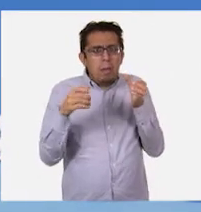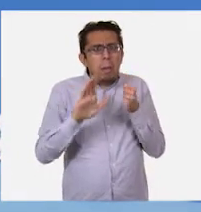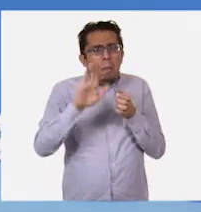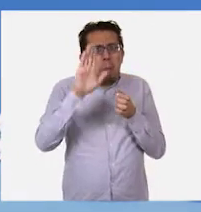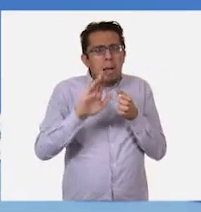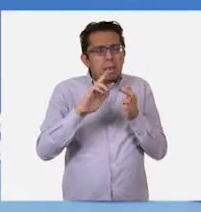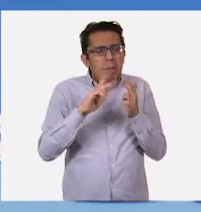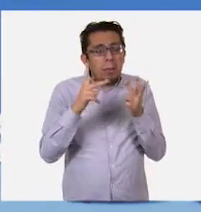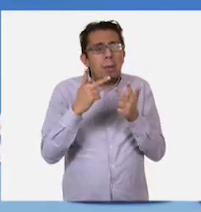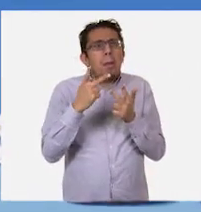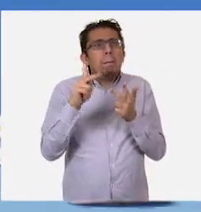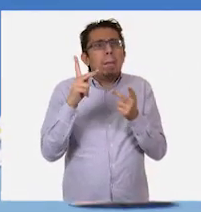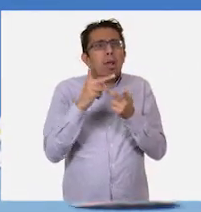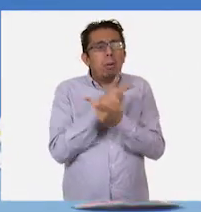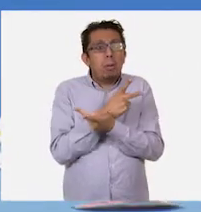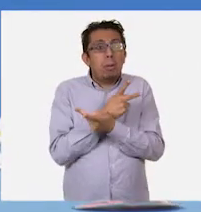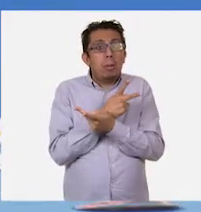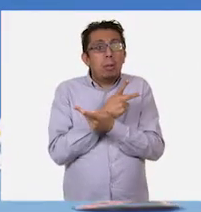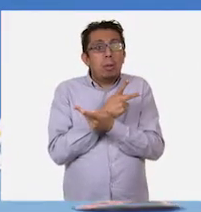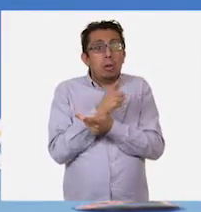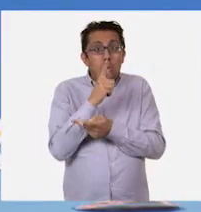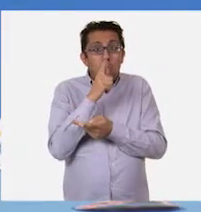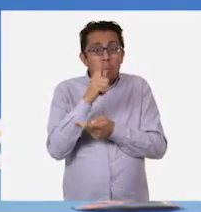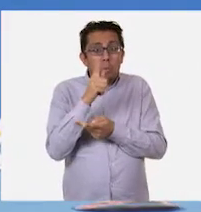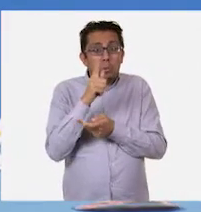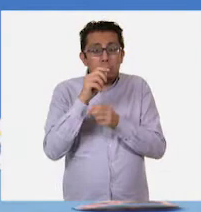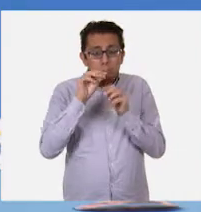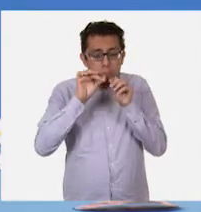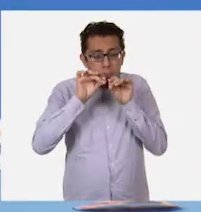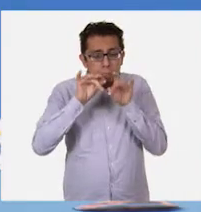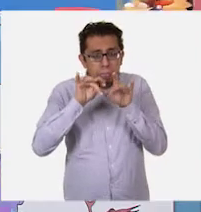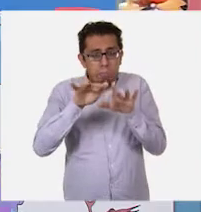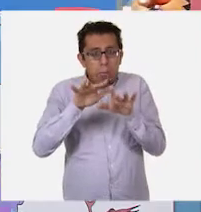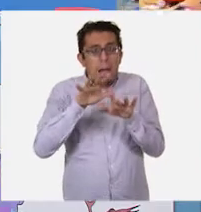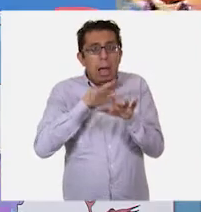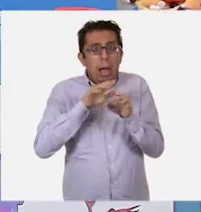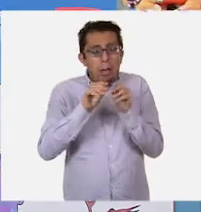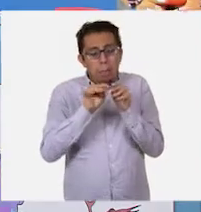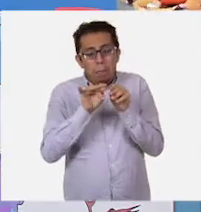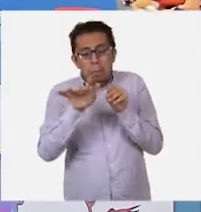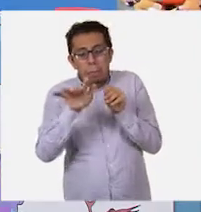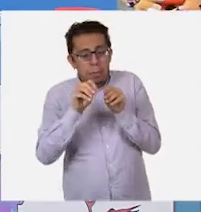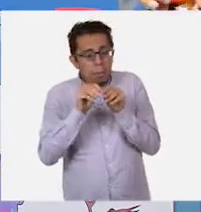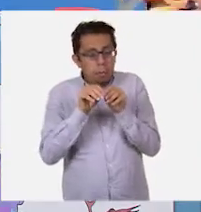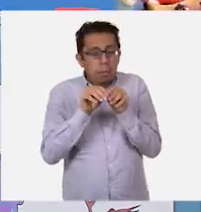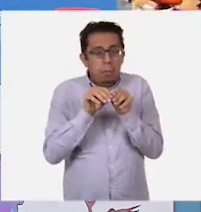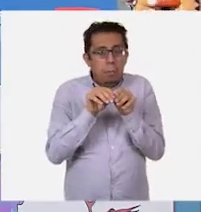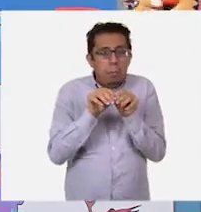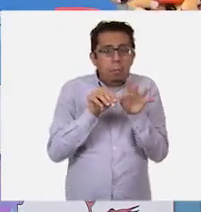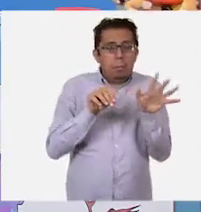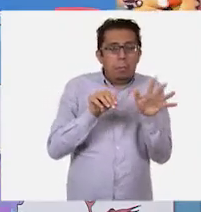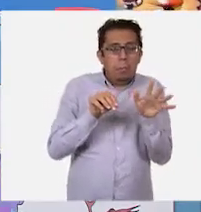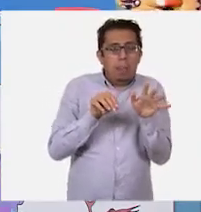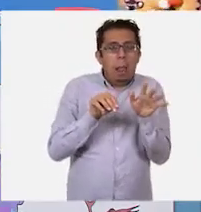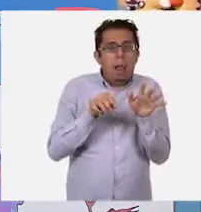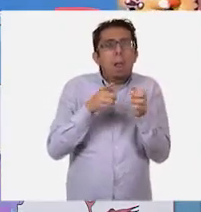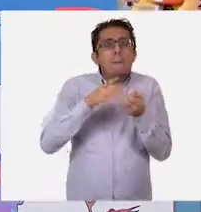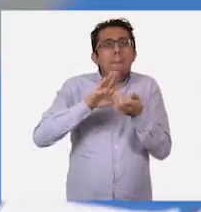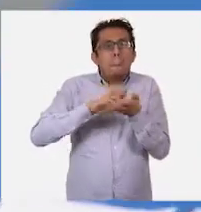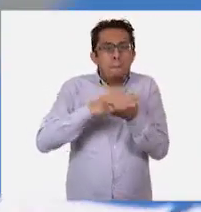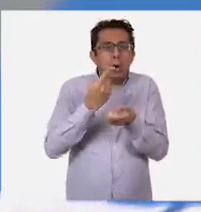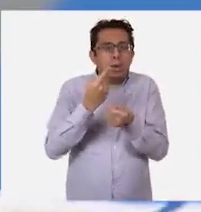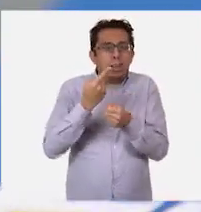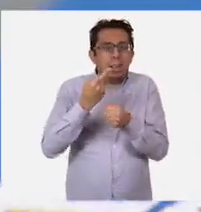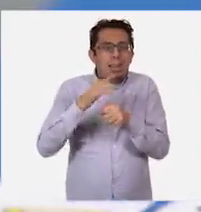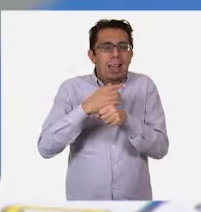rayos que atraviesan el aire y el agua tienen diferente dirección y sentido por el medio que atraviesan.